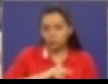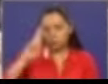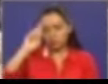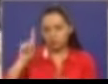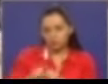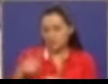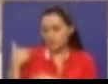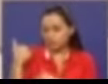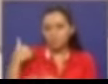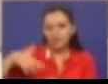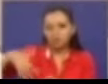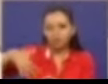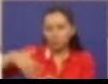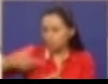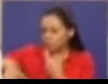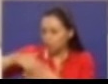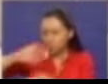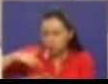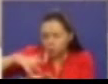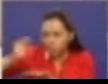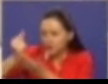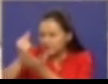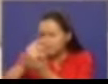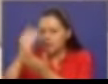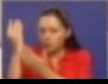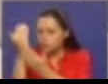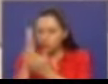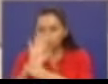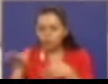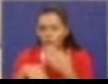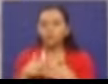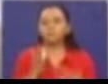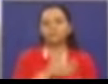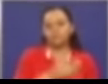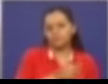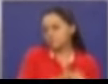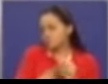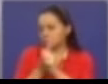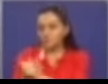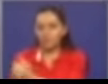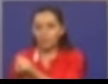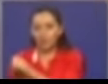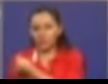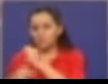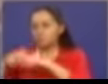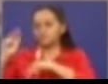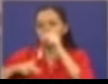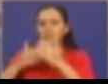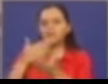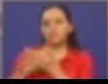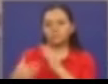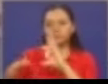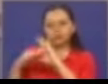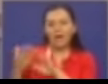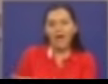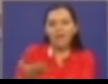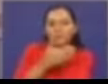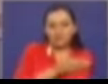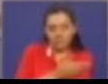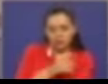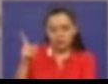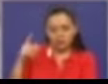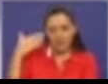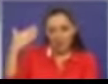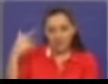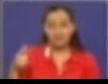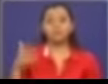hospitales todos son estandarizados. Esto nos ahorra tiempo, dinero, mantenimiento, administración, etcétera. Pero la verdad es que el